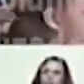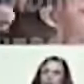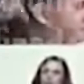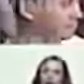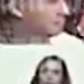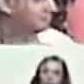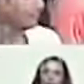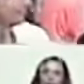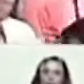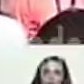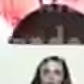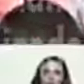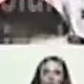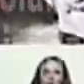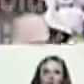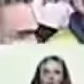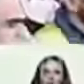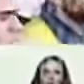juventud